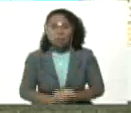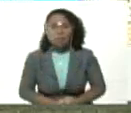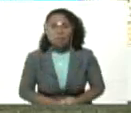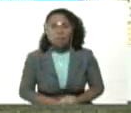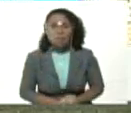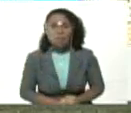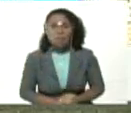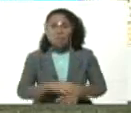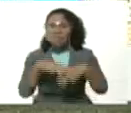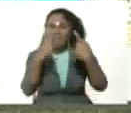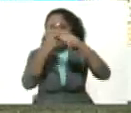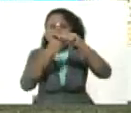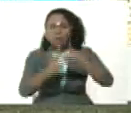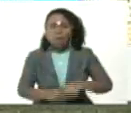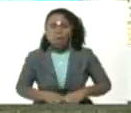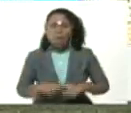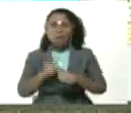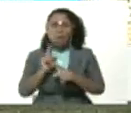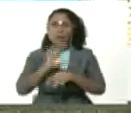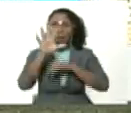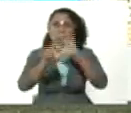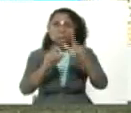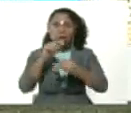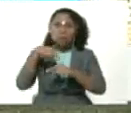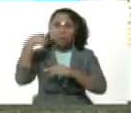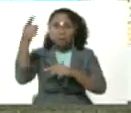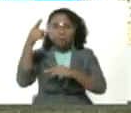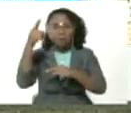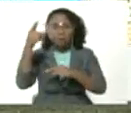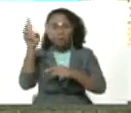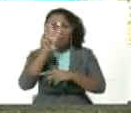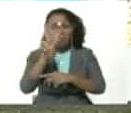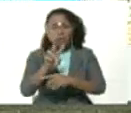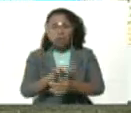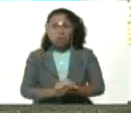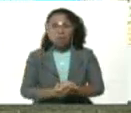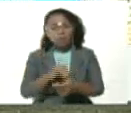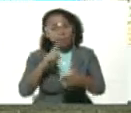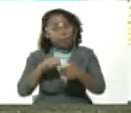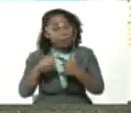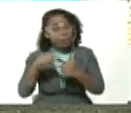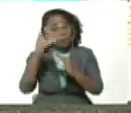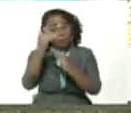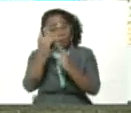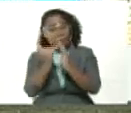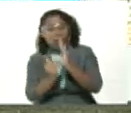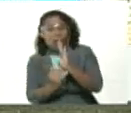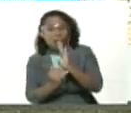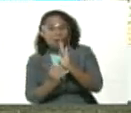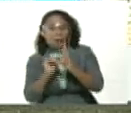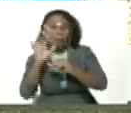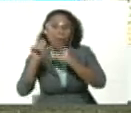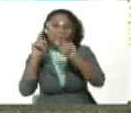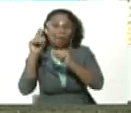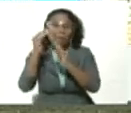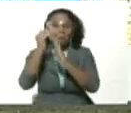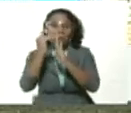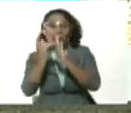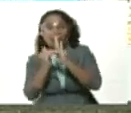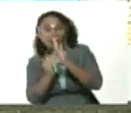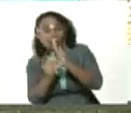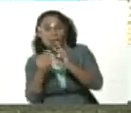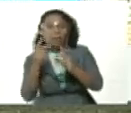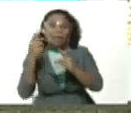¿Qué calculaban? Lo que importaba a Venezuela. Entonces, si bajaban las importaciones, bajaba el Producto